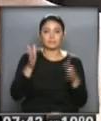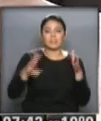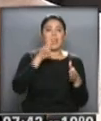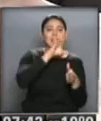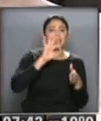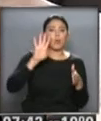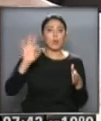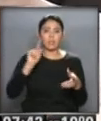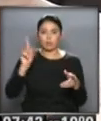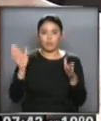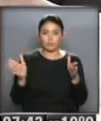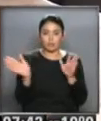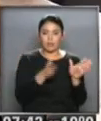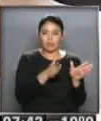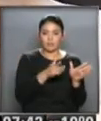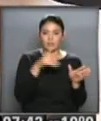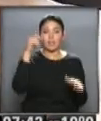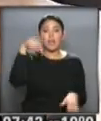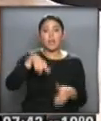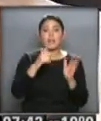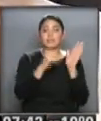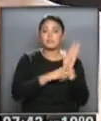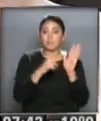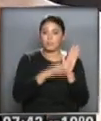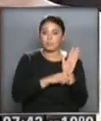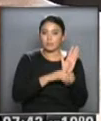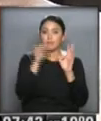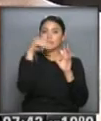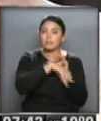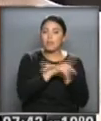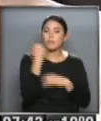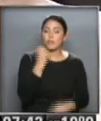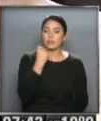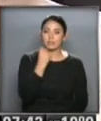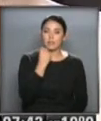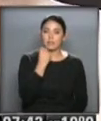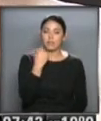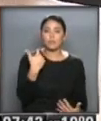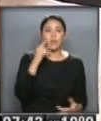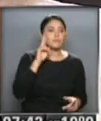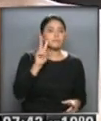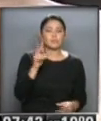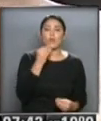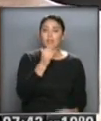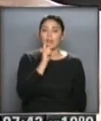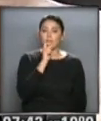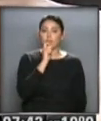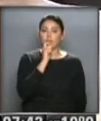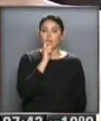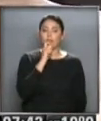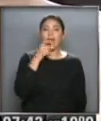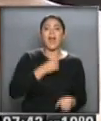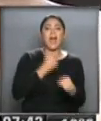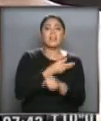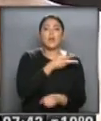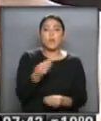a 40 años, y viene ahora la reglamentación, que va a ser muy importante, para tratar de ver, por ejemplo,